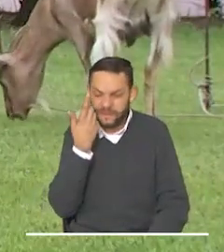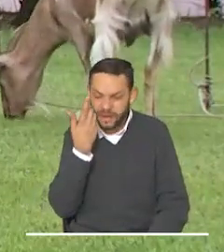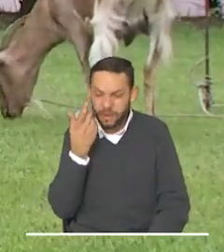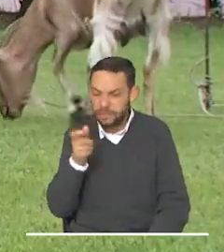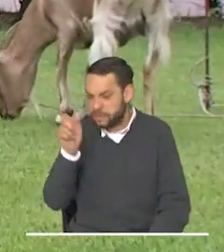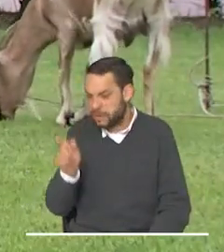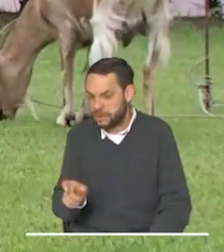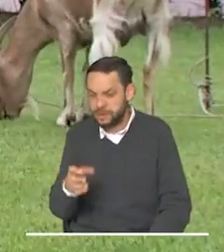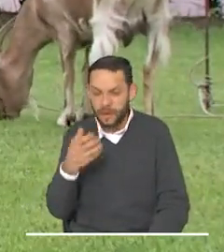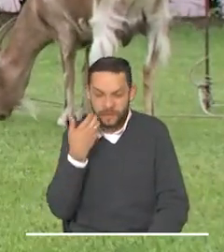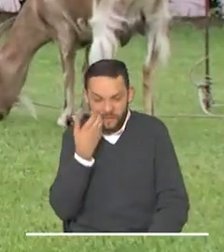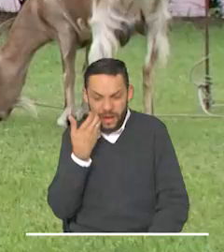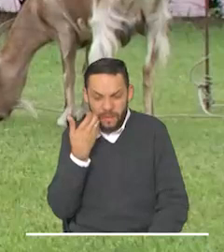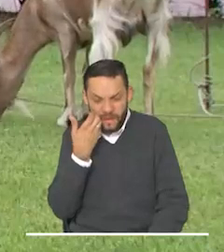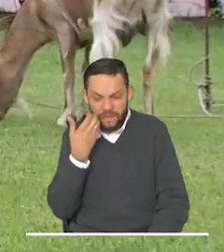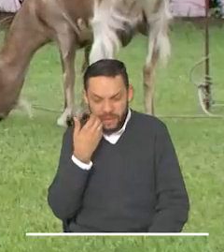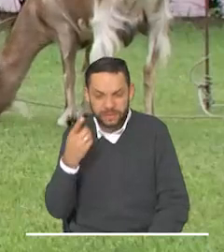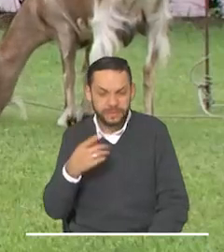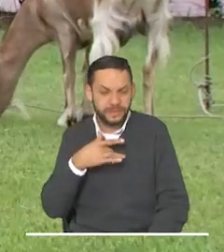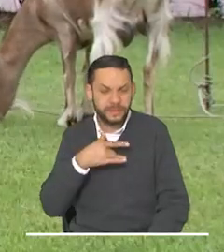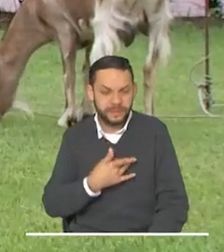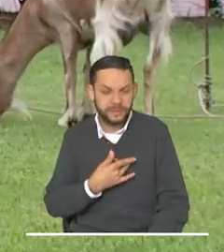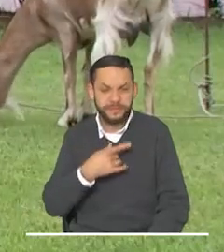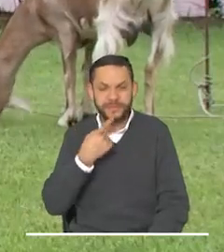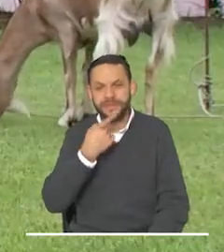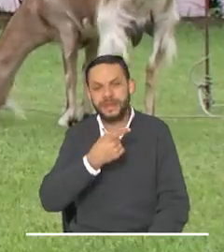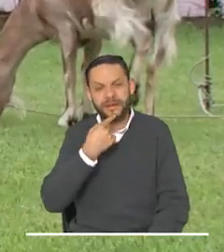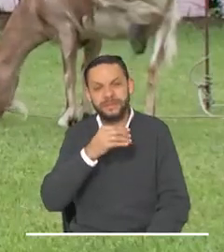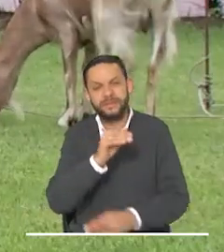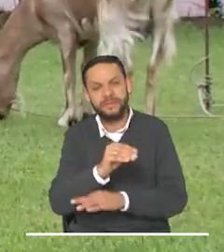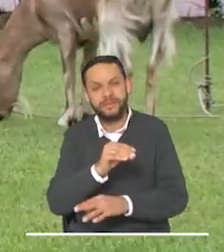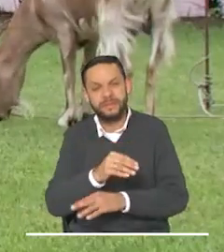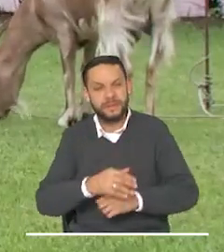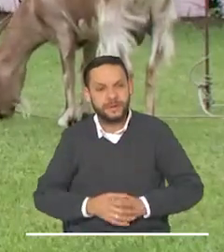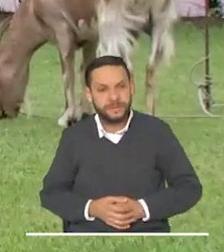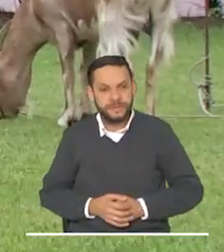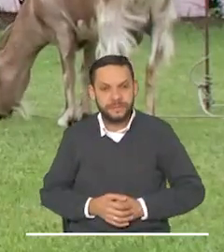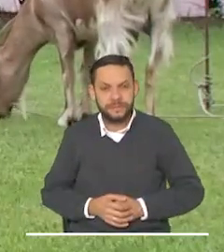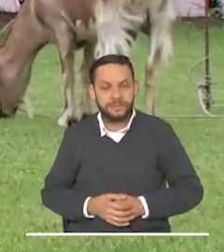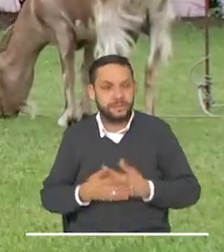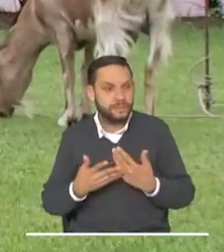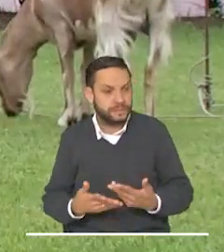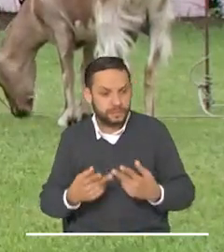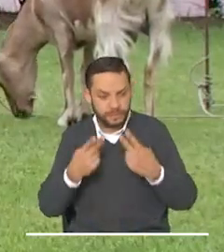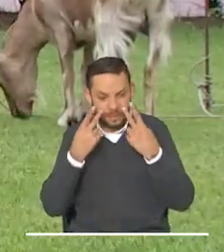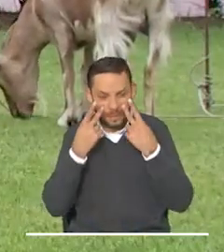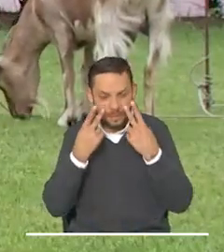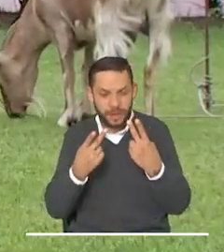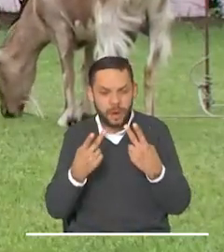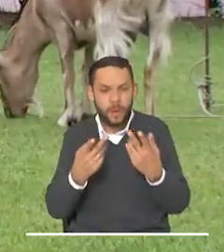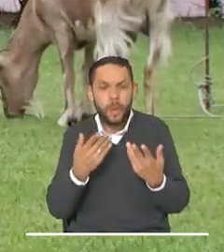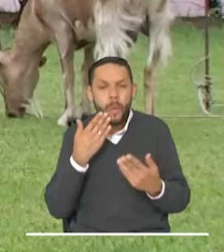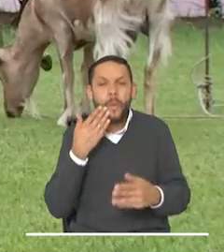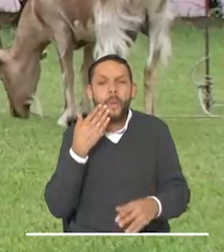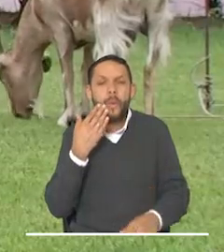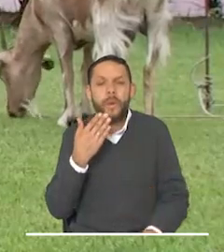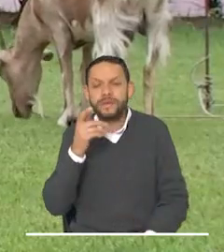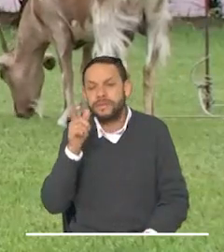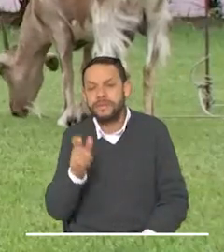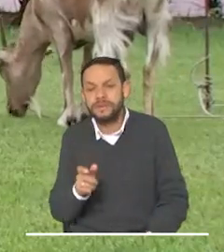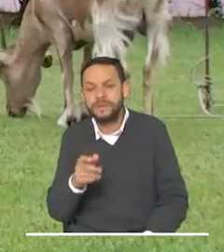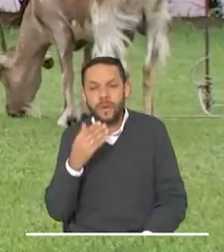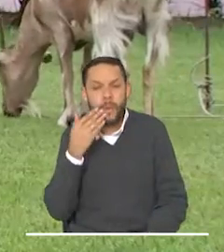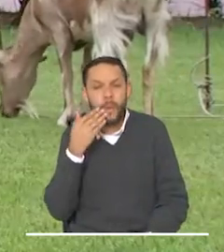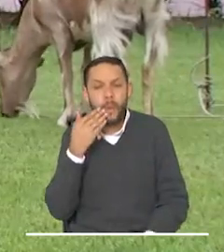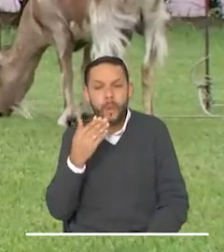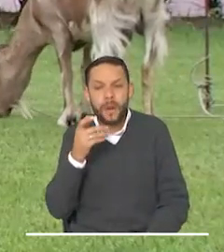queremos llamar o las condiciones mentales complejas se ven desafortunadamente cuando las personas están